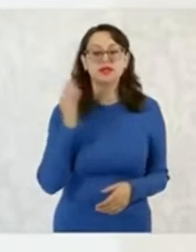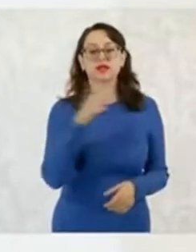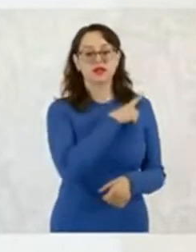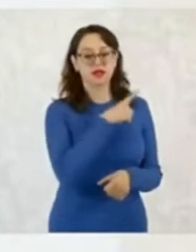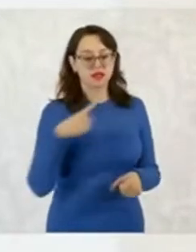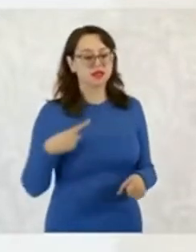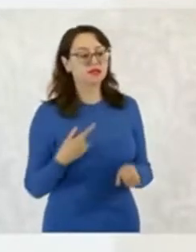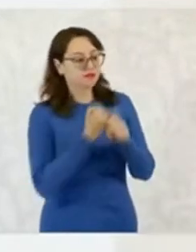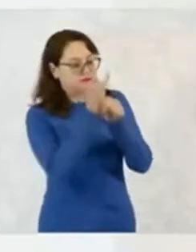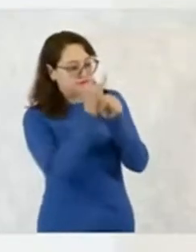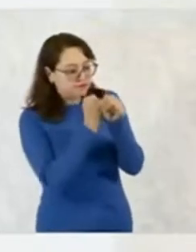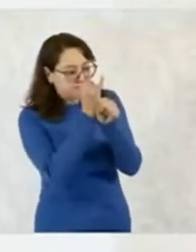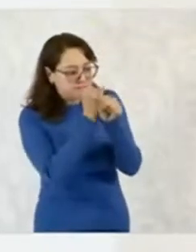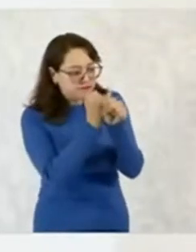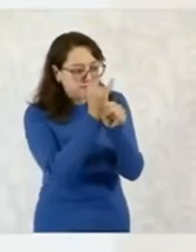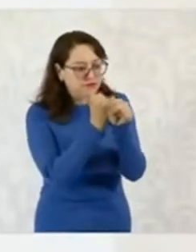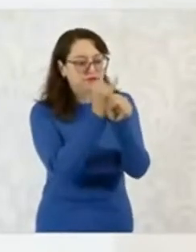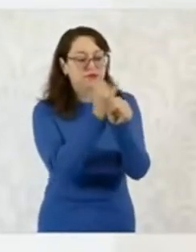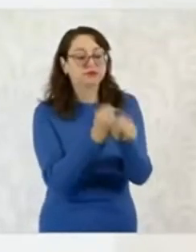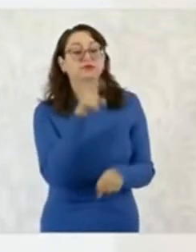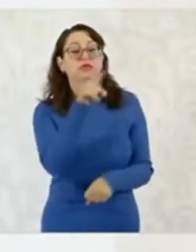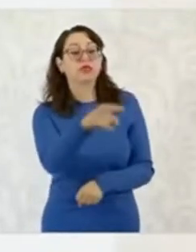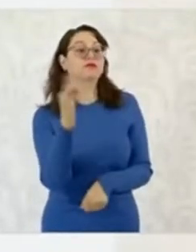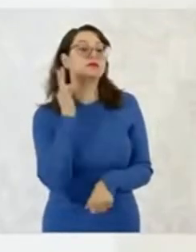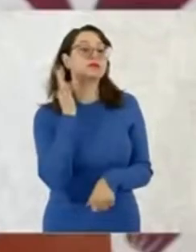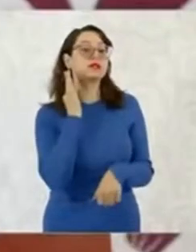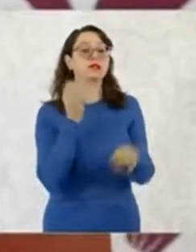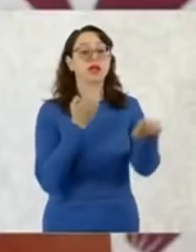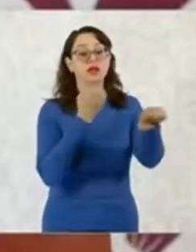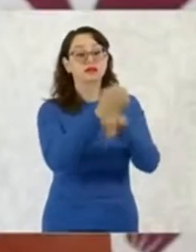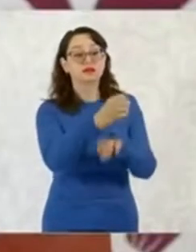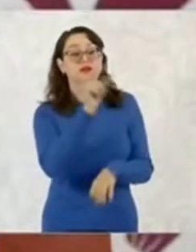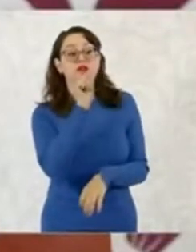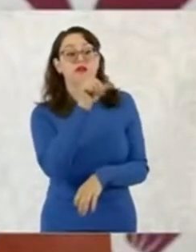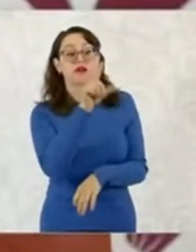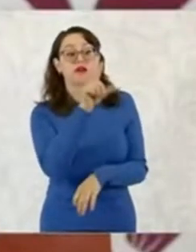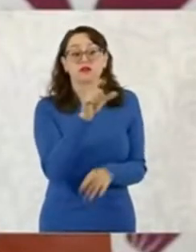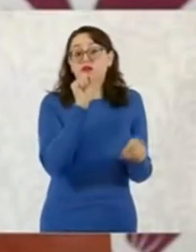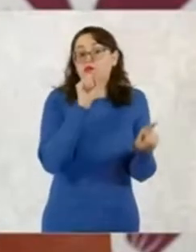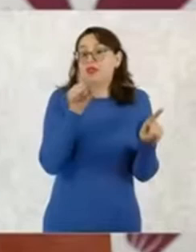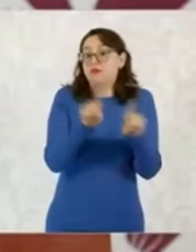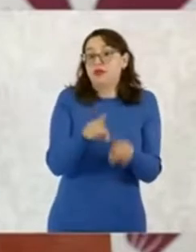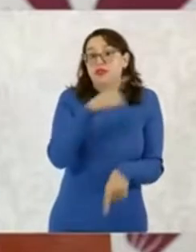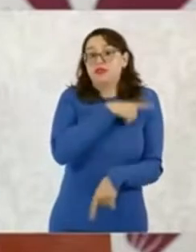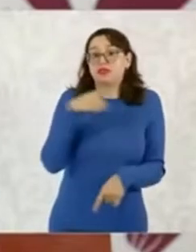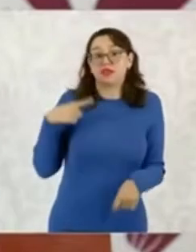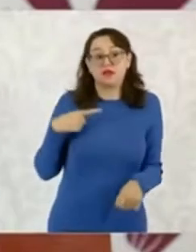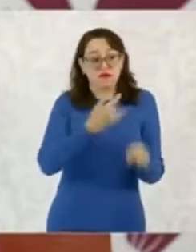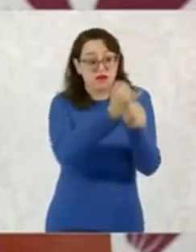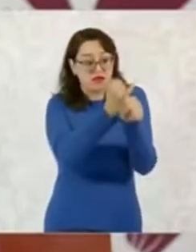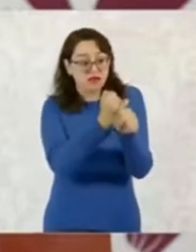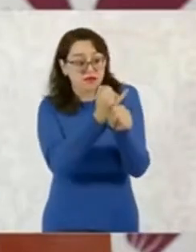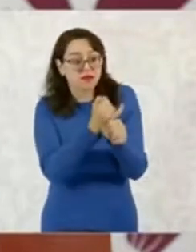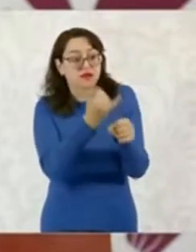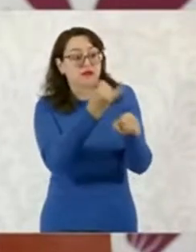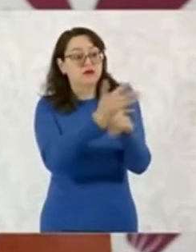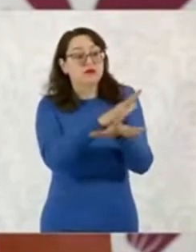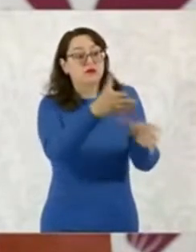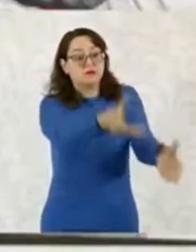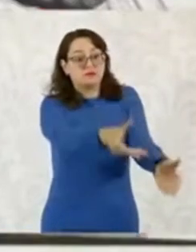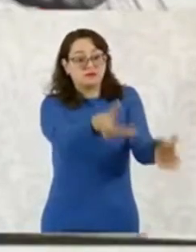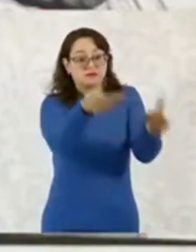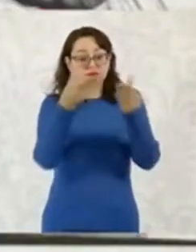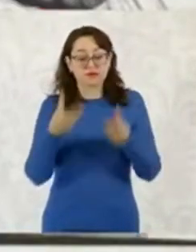recuperar también de la Fiscalía Estatal. Y me pareció muy bien que el fiscal haya abierto